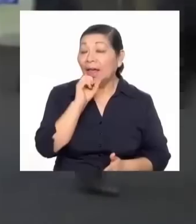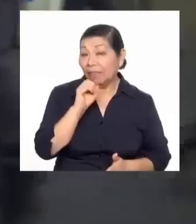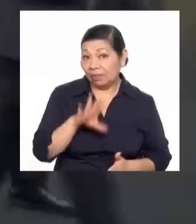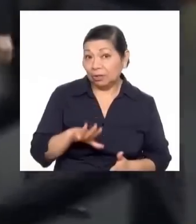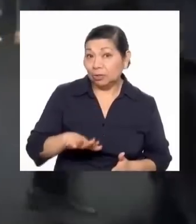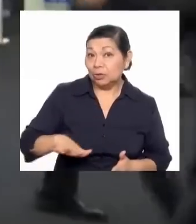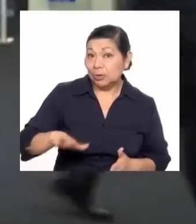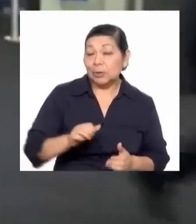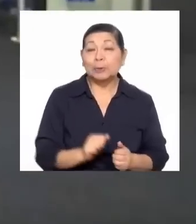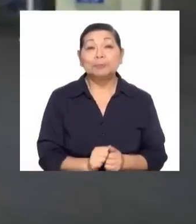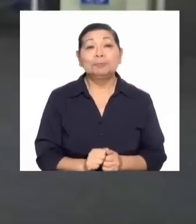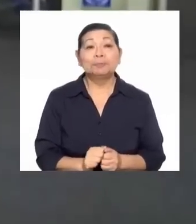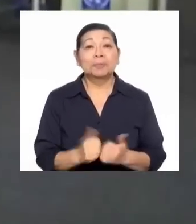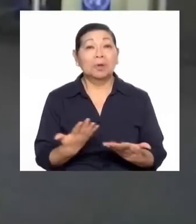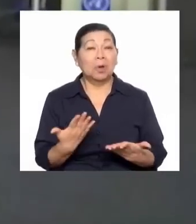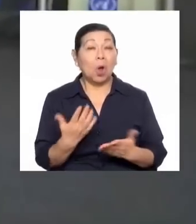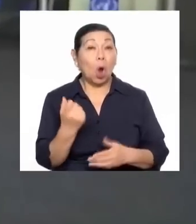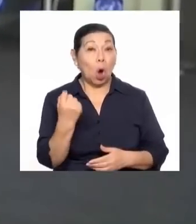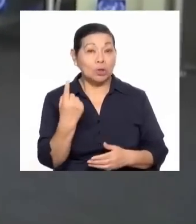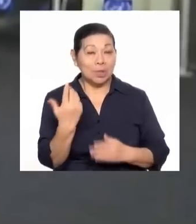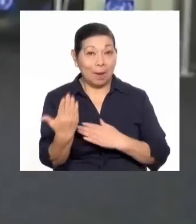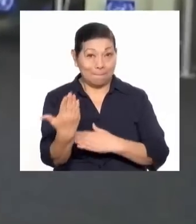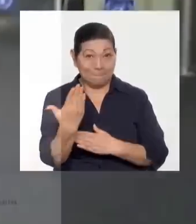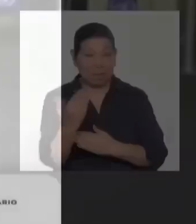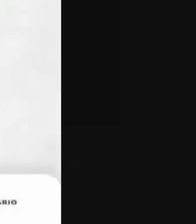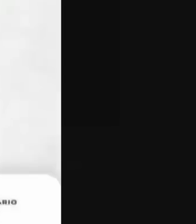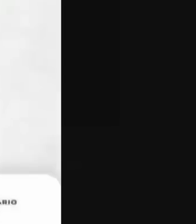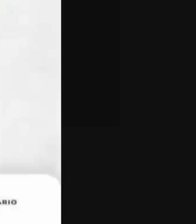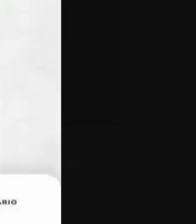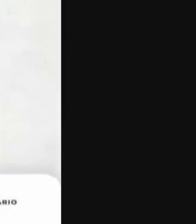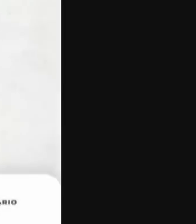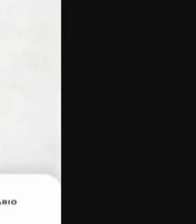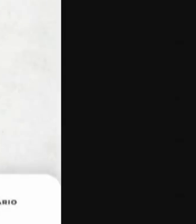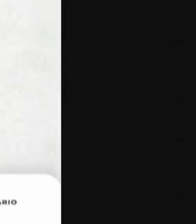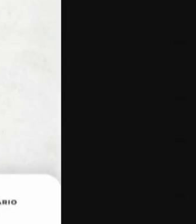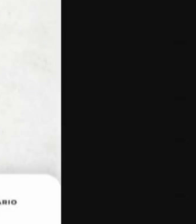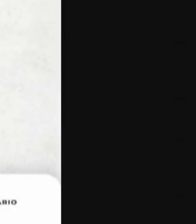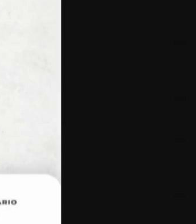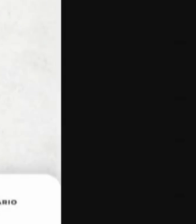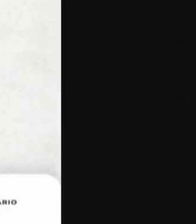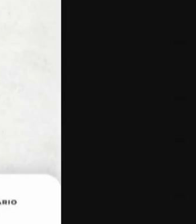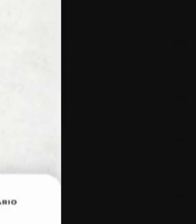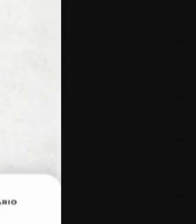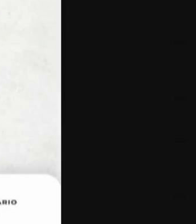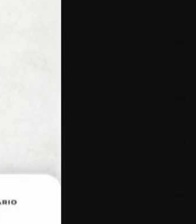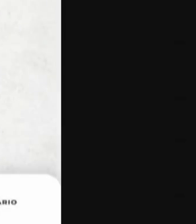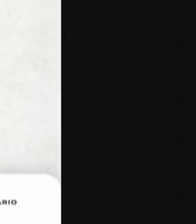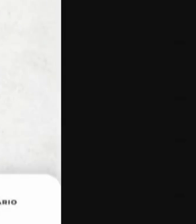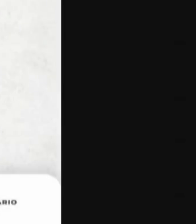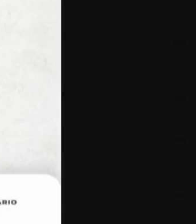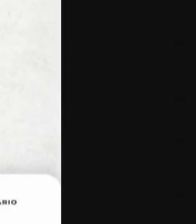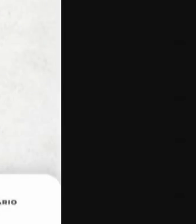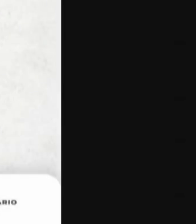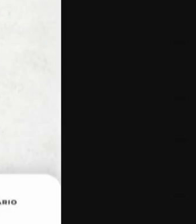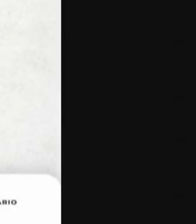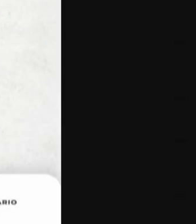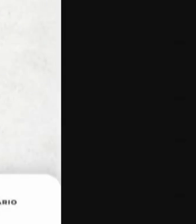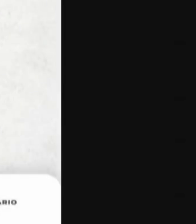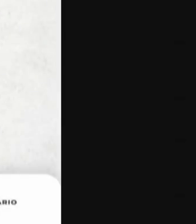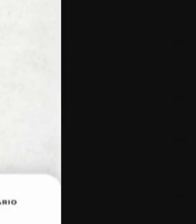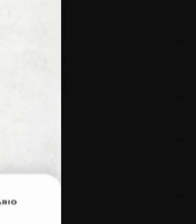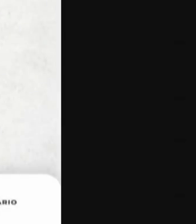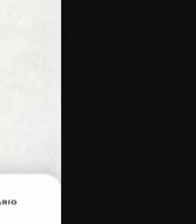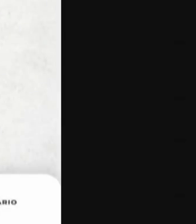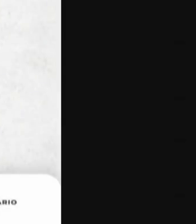ha señalado, a las 11 de la mañana, hora local de Nueva York, 10 de la mañana Perú, la presidenta Dina Boluarte va